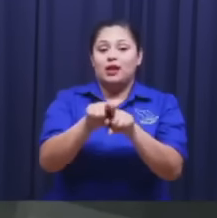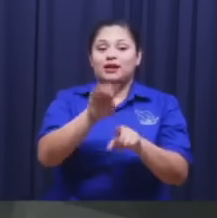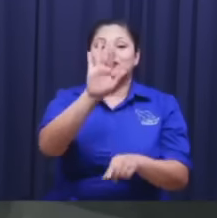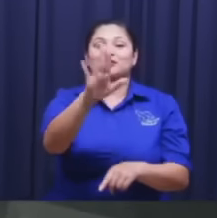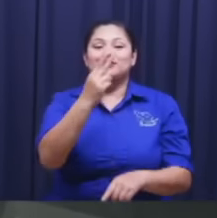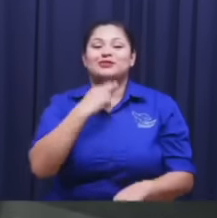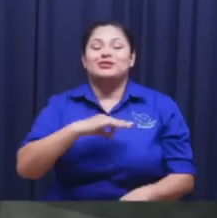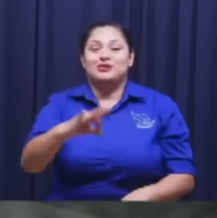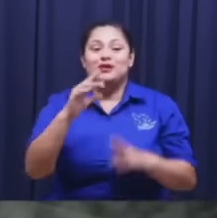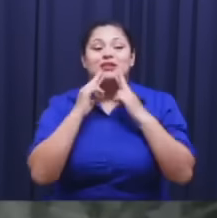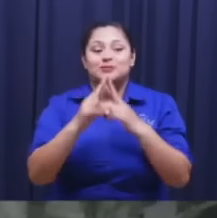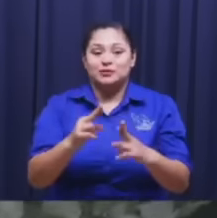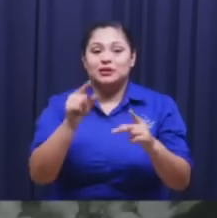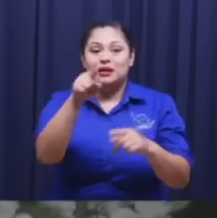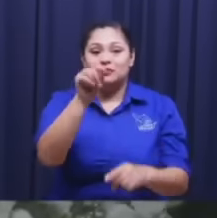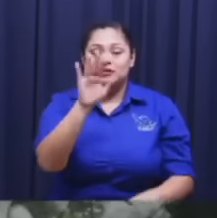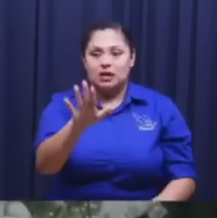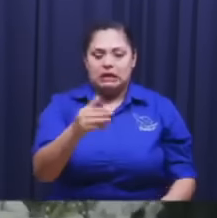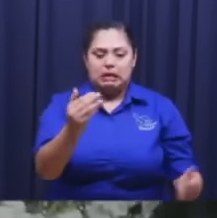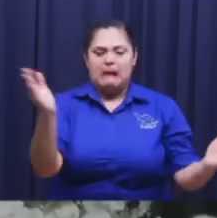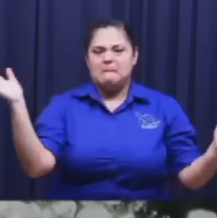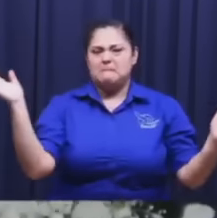usted.